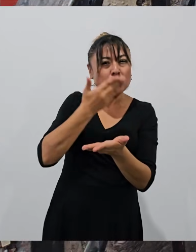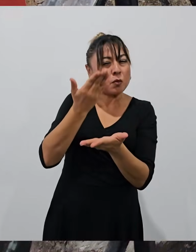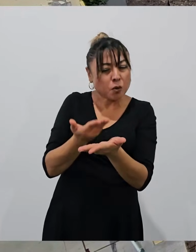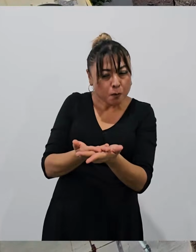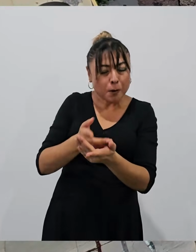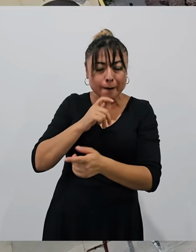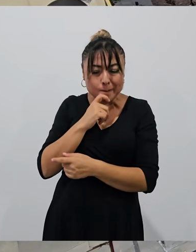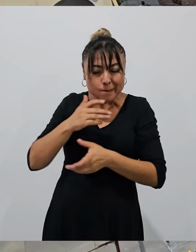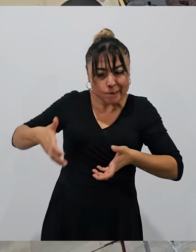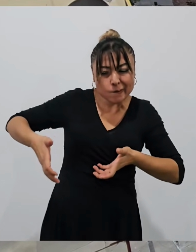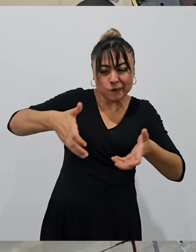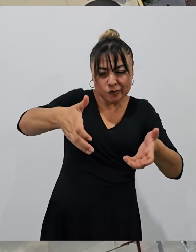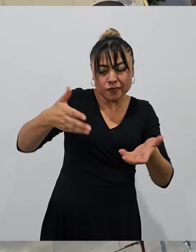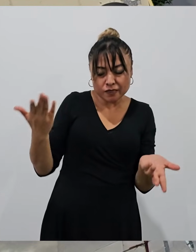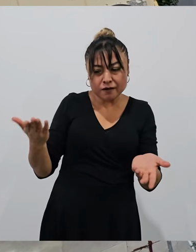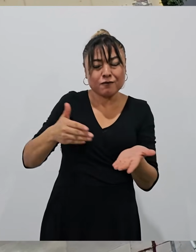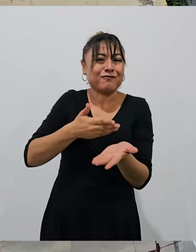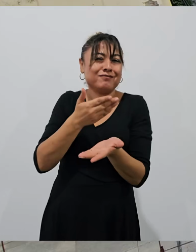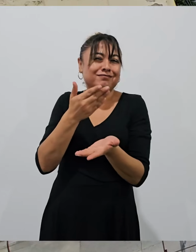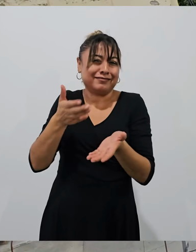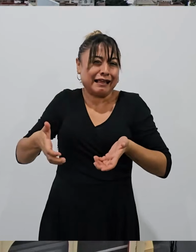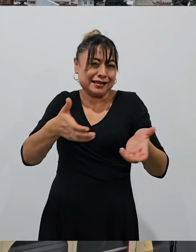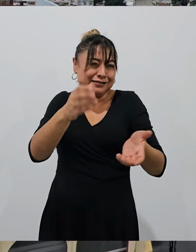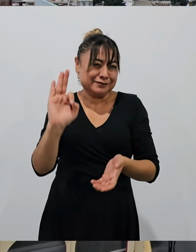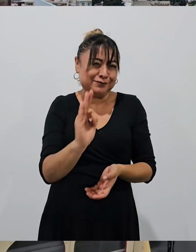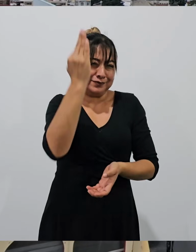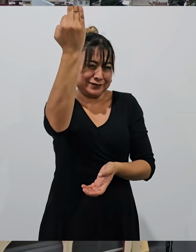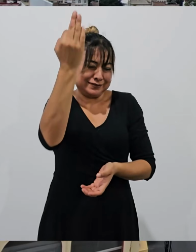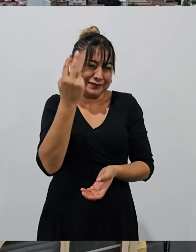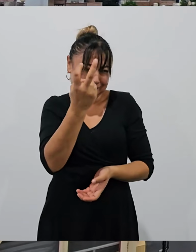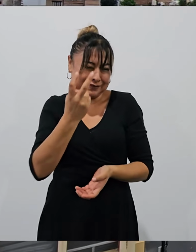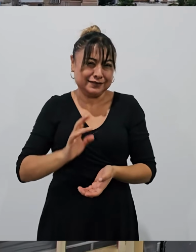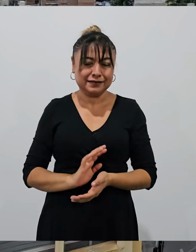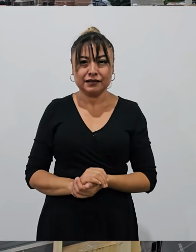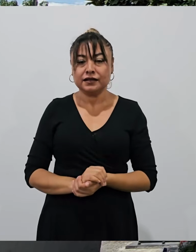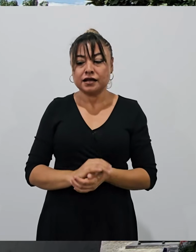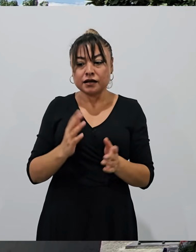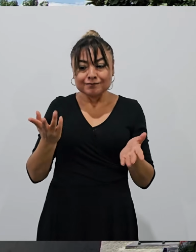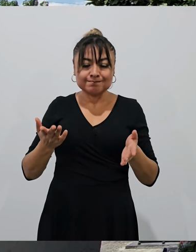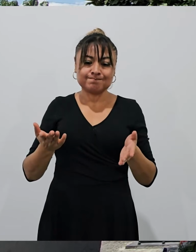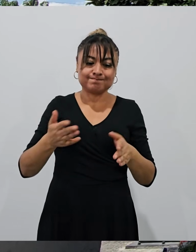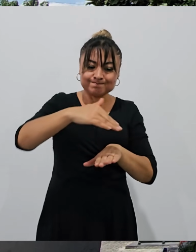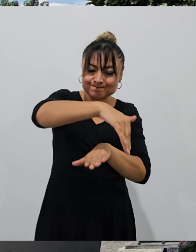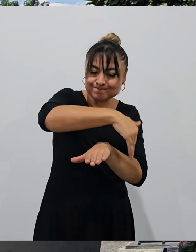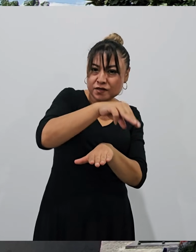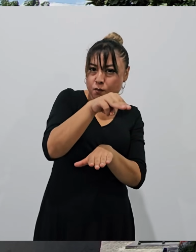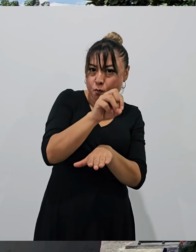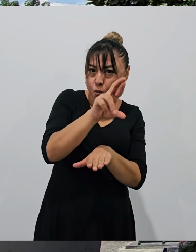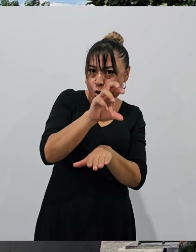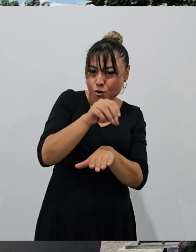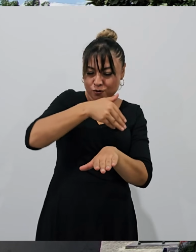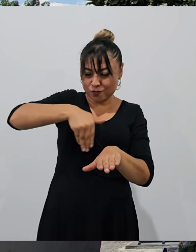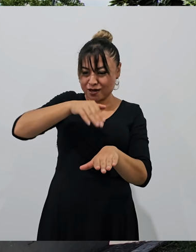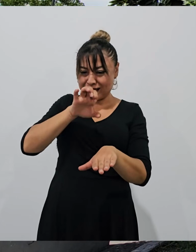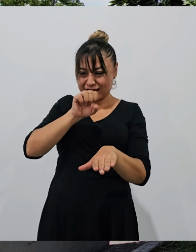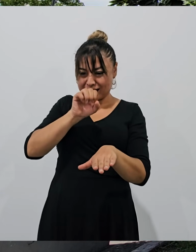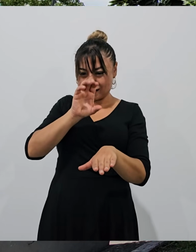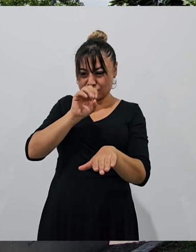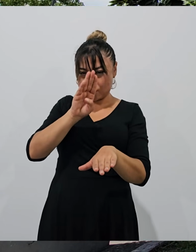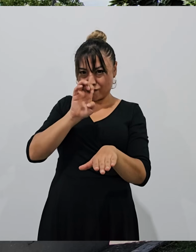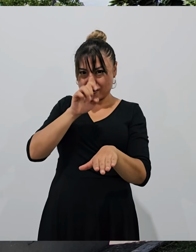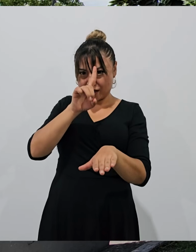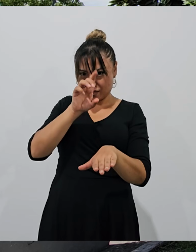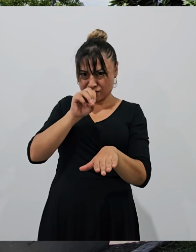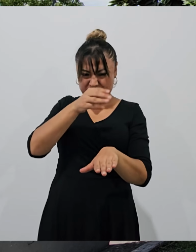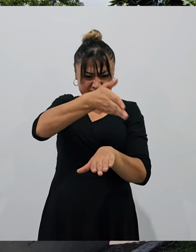que hoy conocemos como calzada del Federalismo, a lo largo de las antiguas calles de Moro y Escobedo. ¿Y por qué escogieron específicamente este eje, arquitecto? Porque se